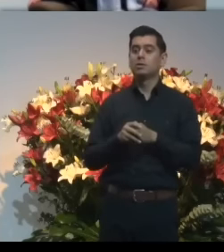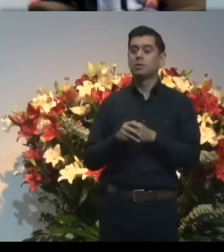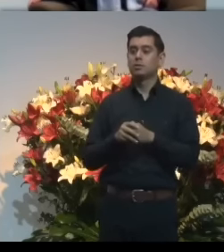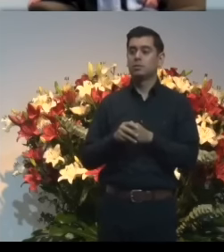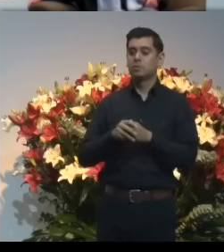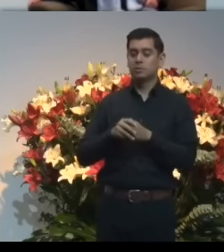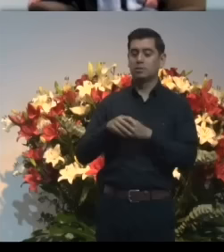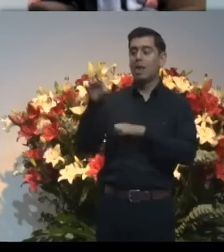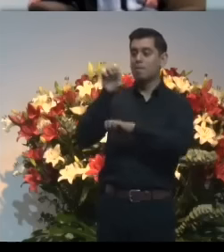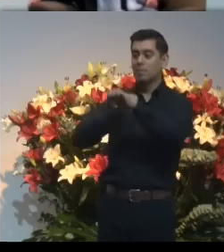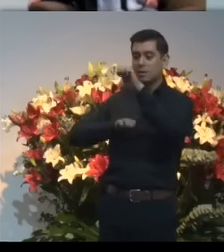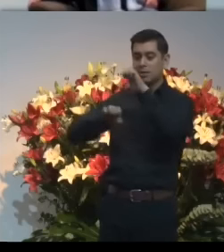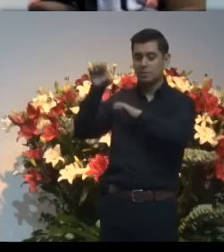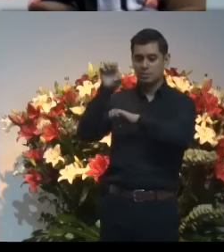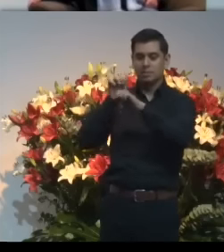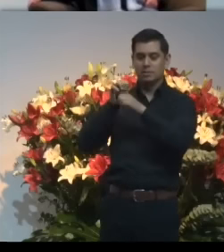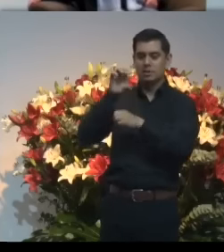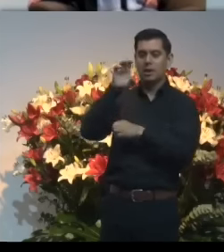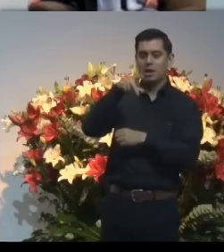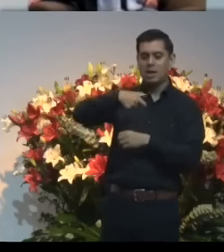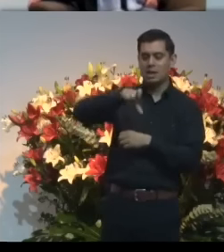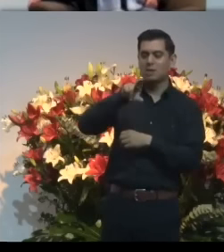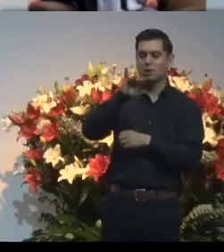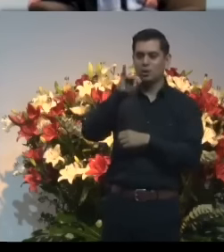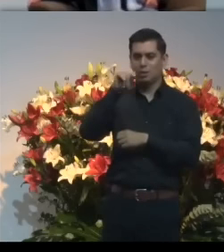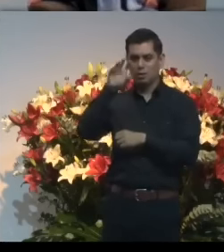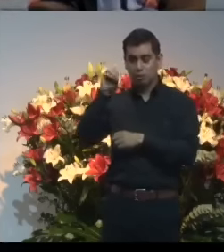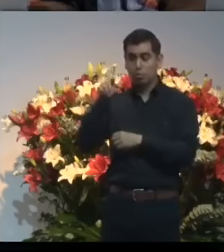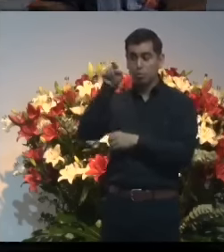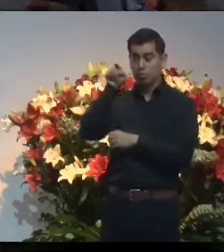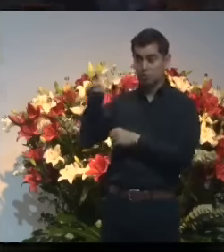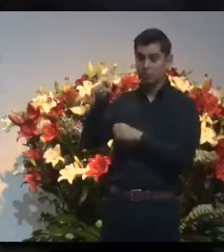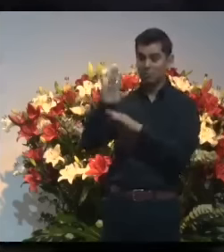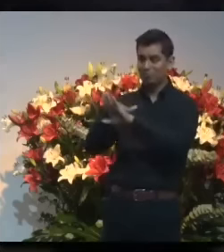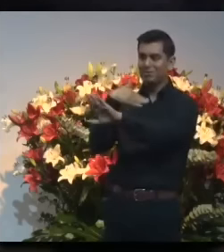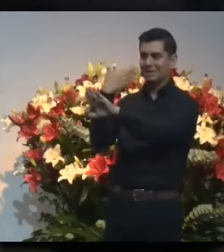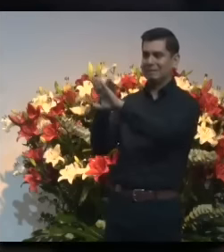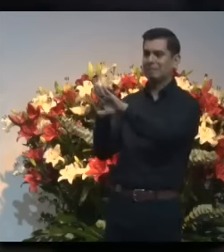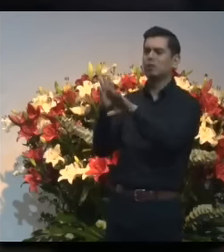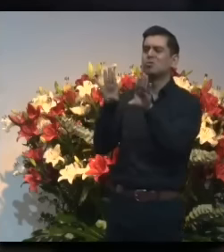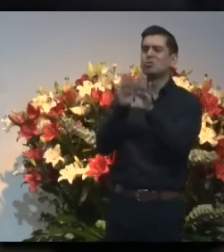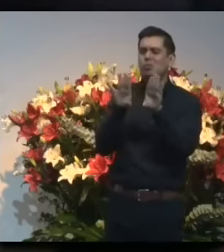de México en el mundo y de qué manera vas a fortalecer al servicio exterior mexicano?